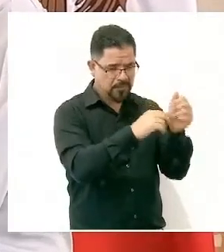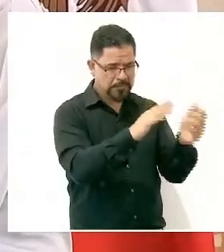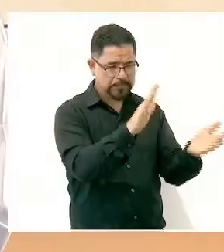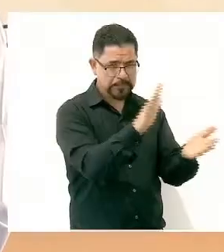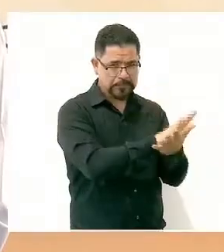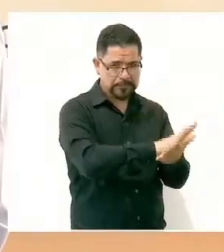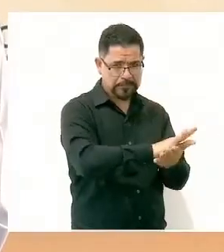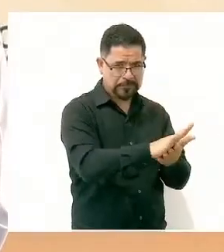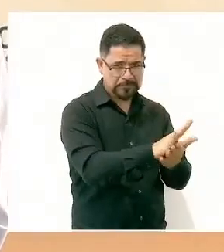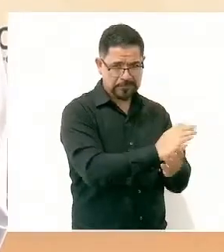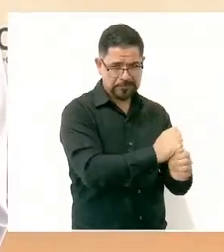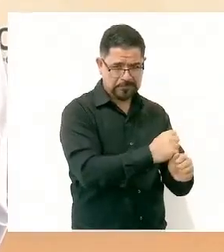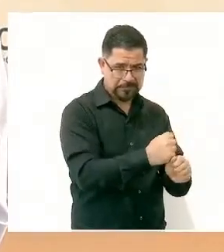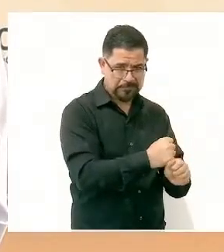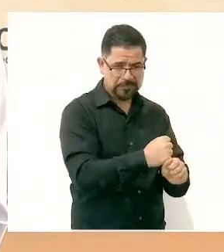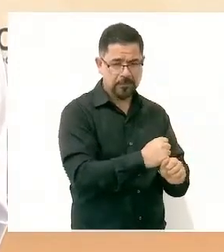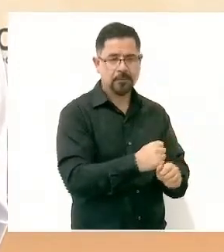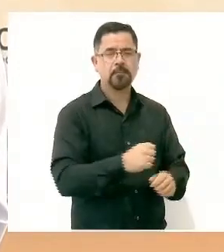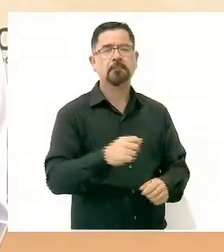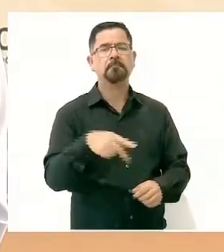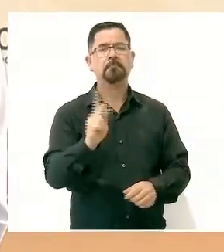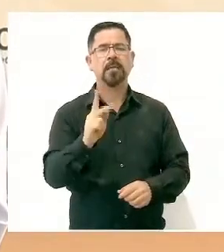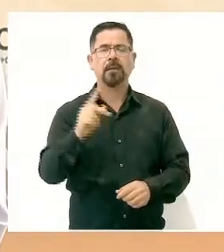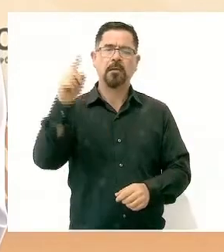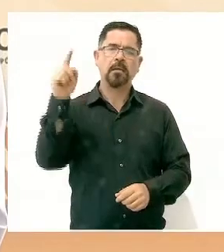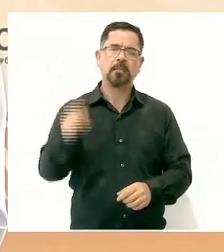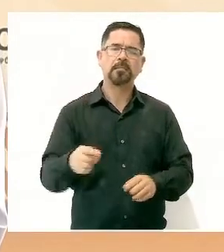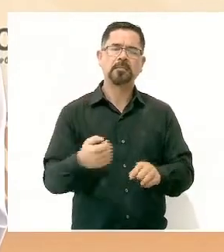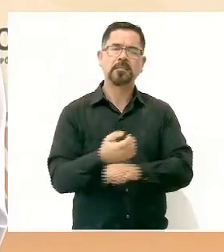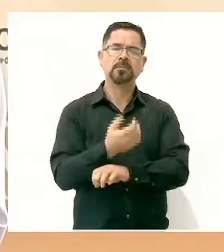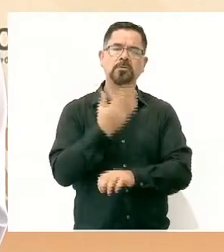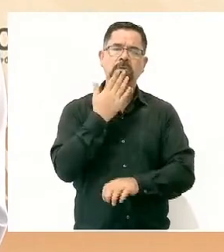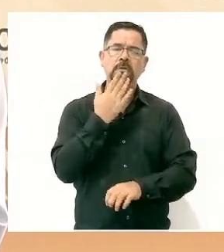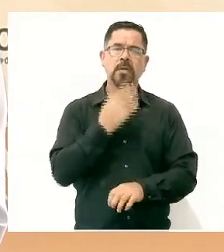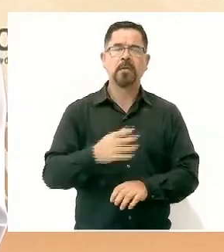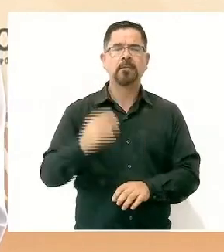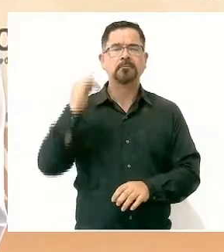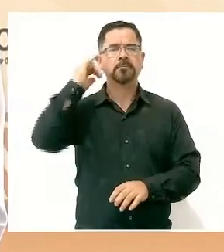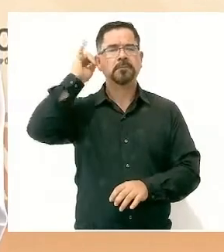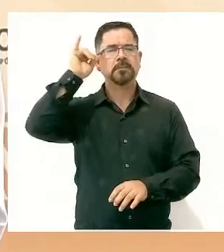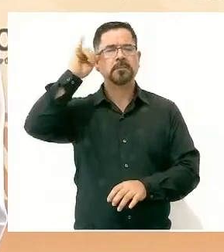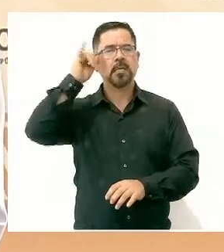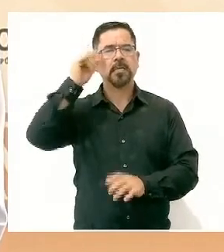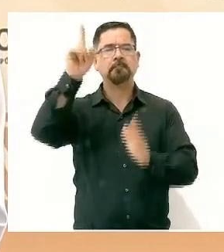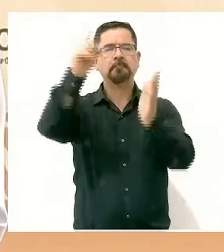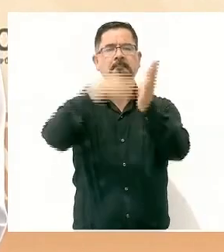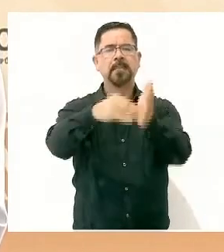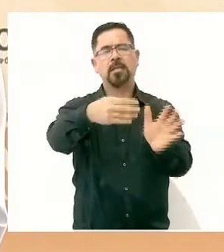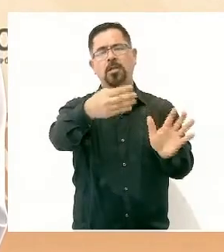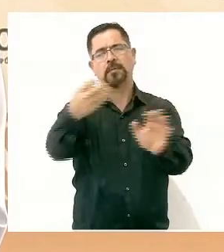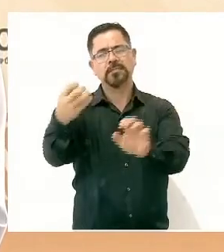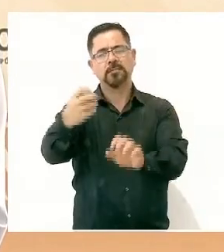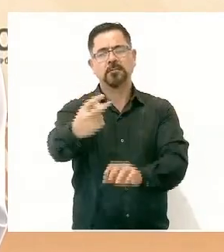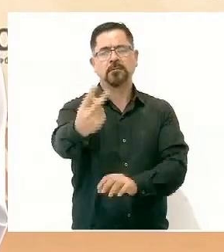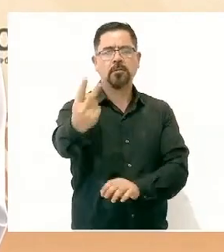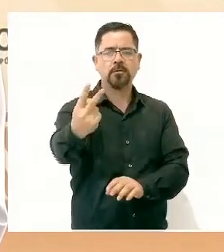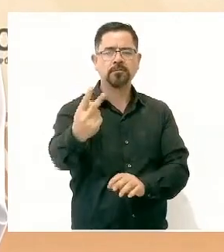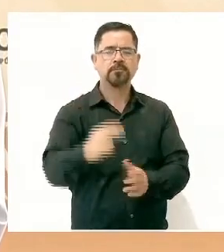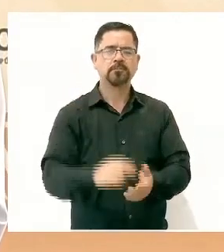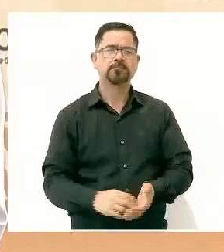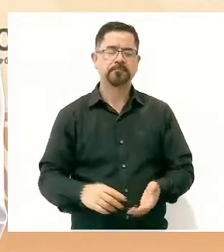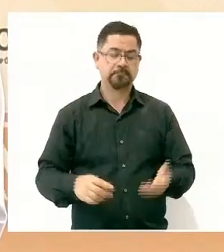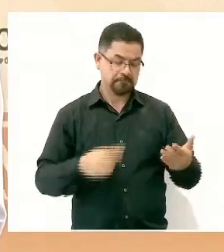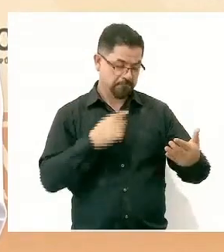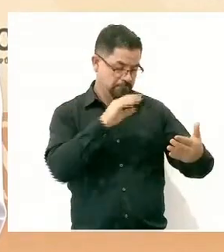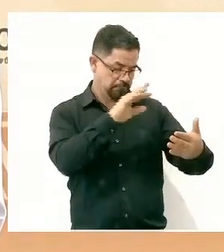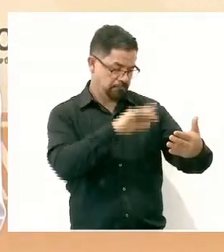En cuanto a los yaquis de Sonora, en 1902, dice que siguen resistiendo